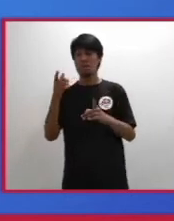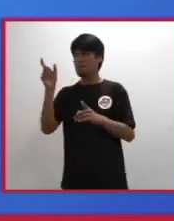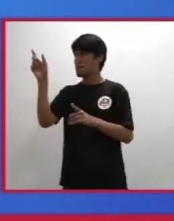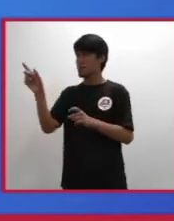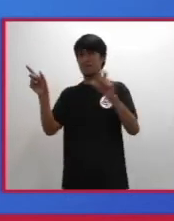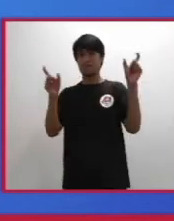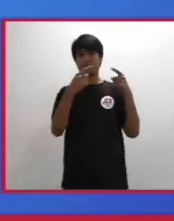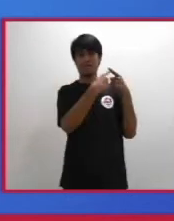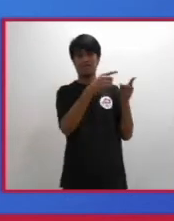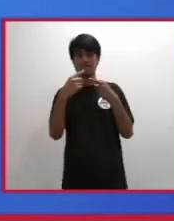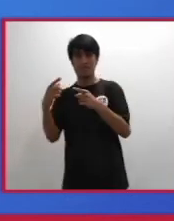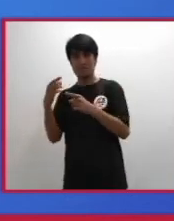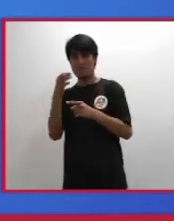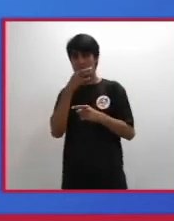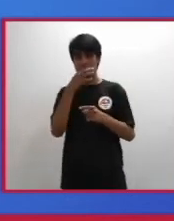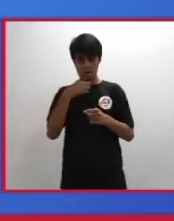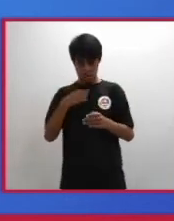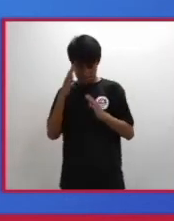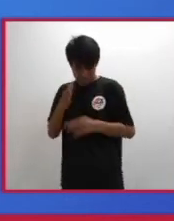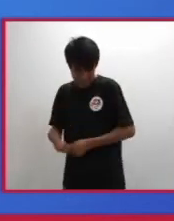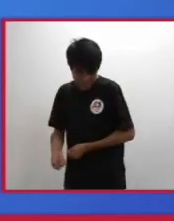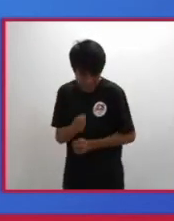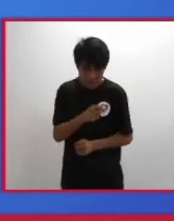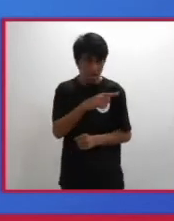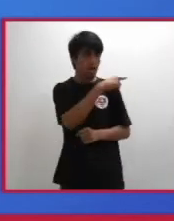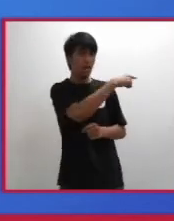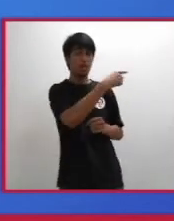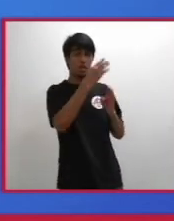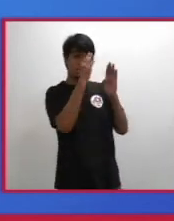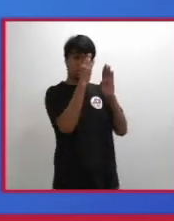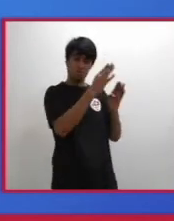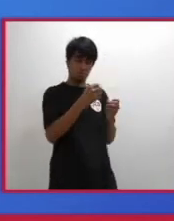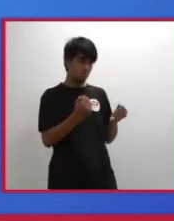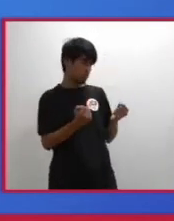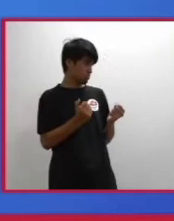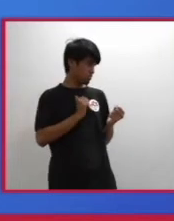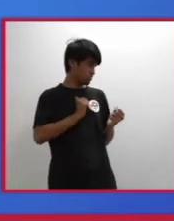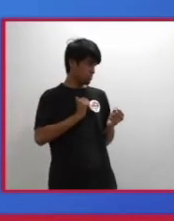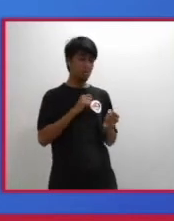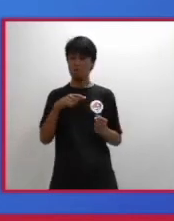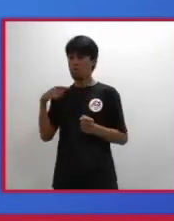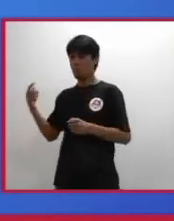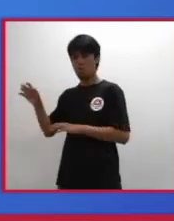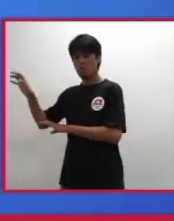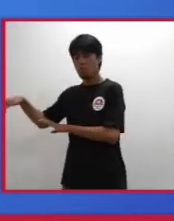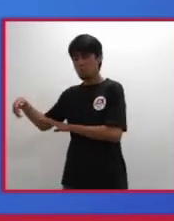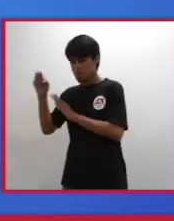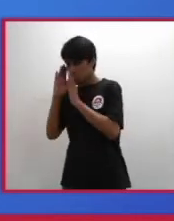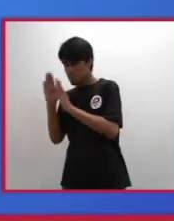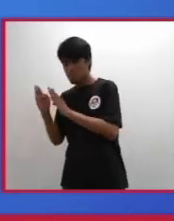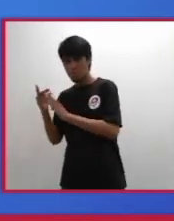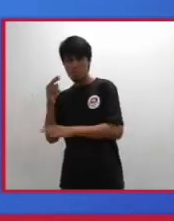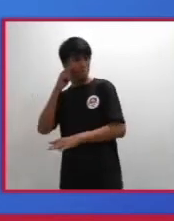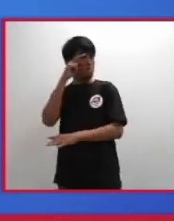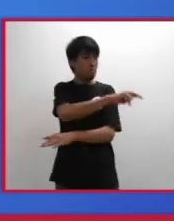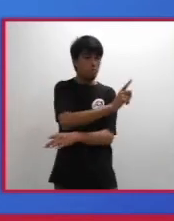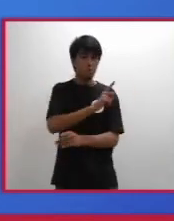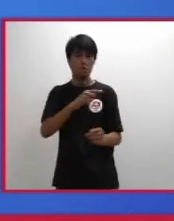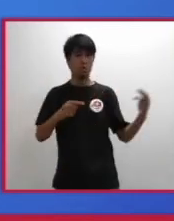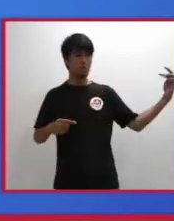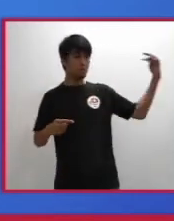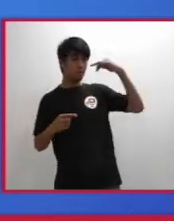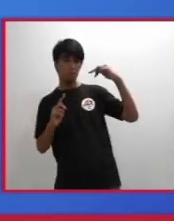trabajo o en la actividad que tiene que realizar. Entonces, esas son las medidas de seguridad que nosotros tenemos que tener en cuenta. Lo que